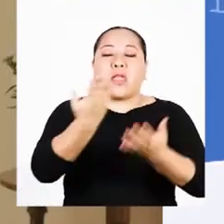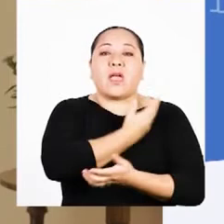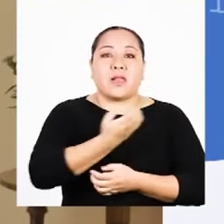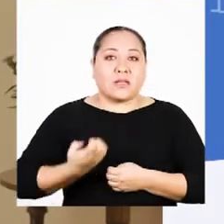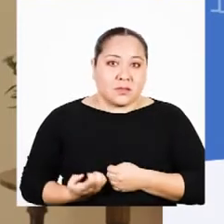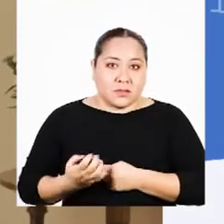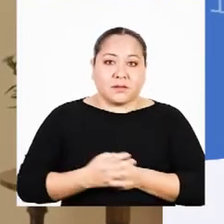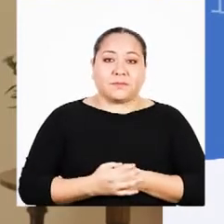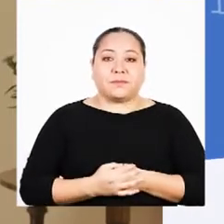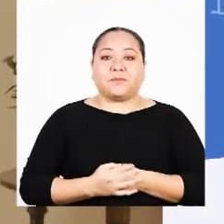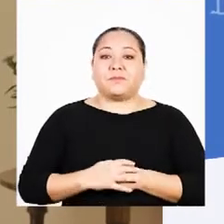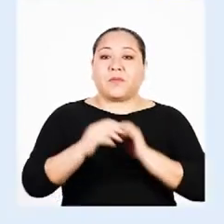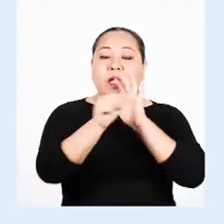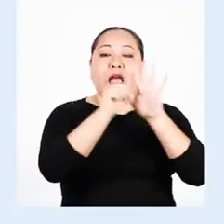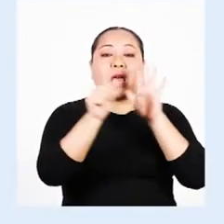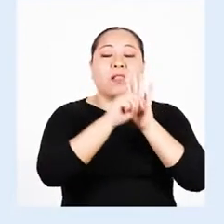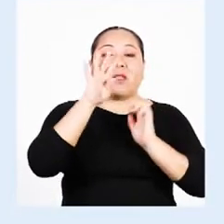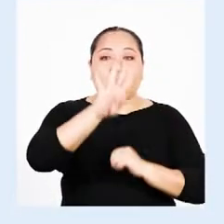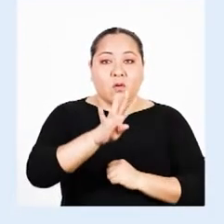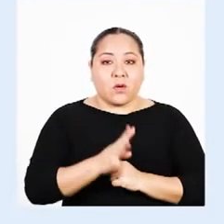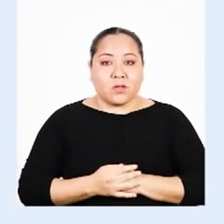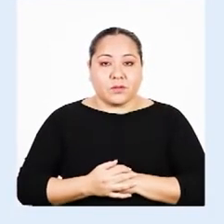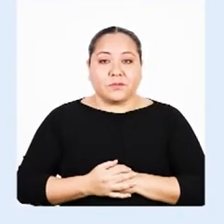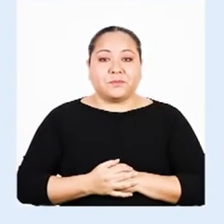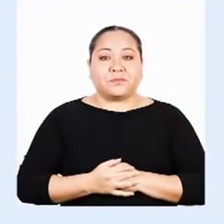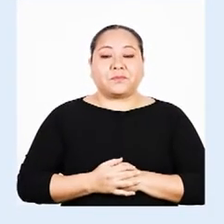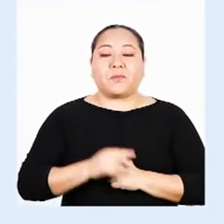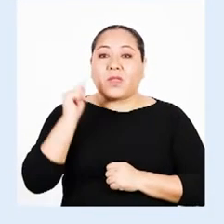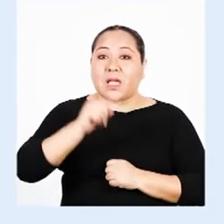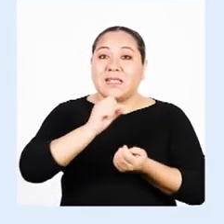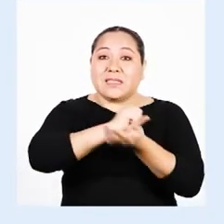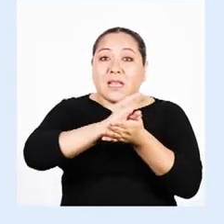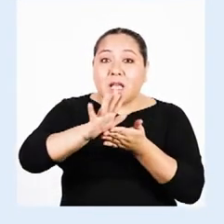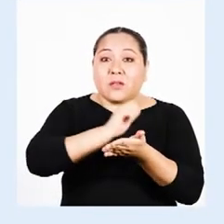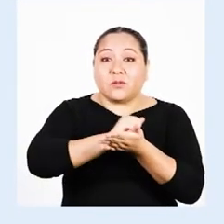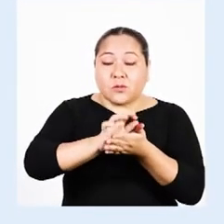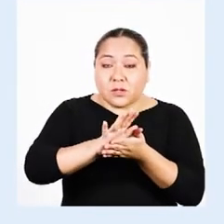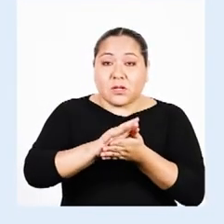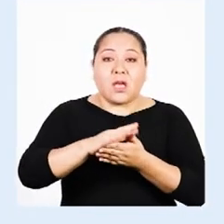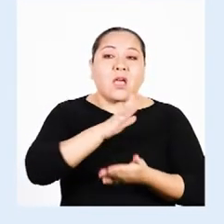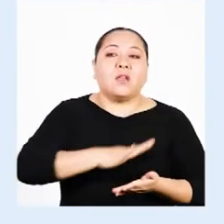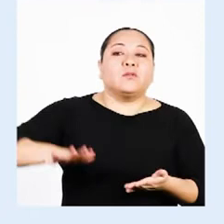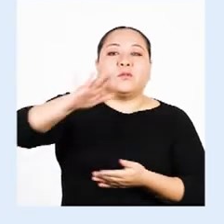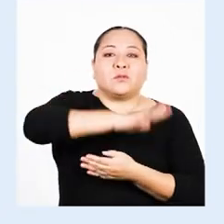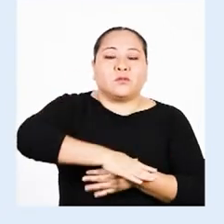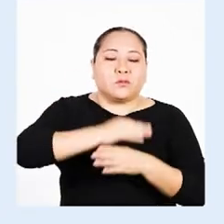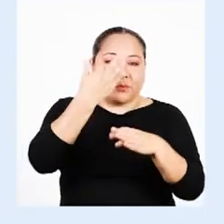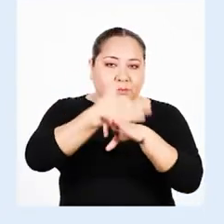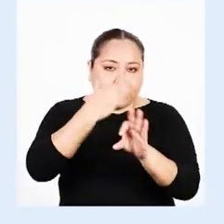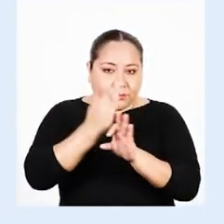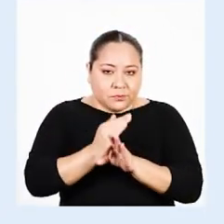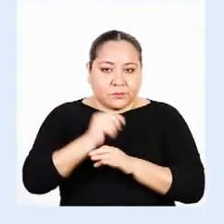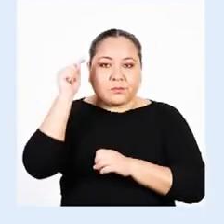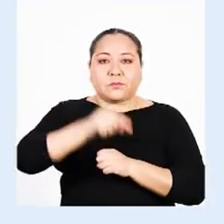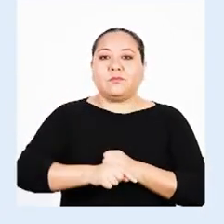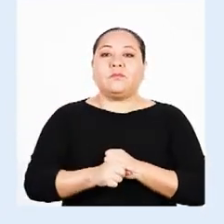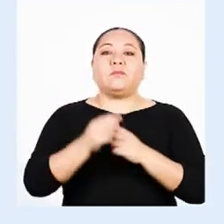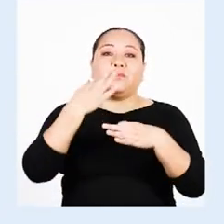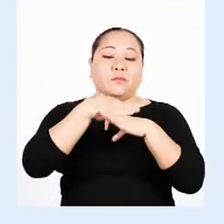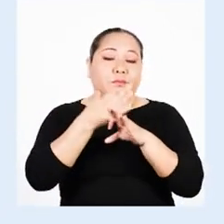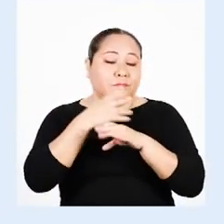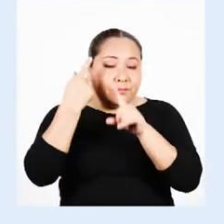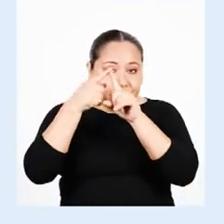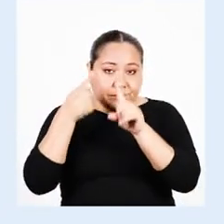la brinda el Estado. Artículo 4. Es gratuita en todos sus niveles